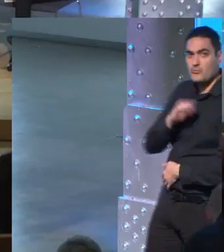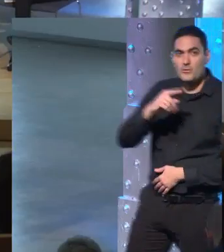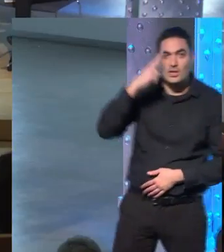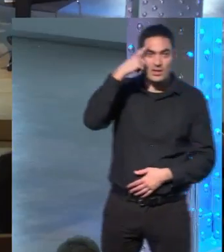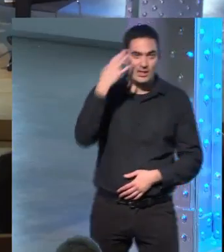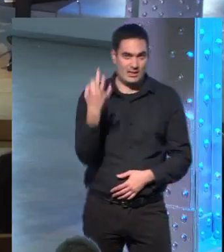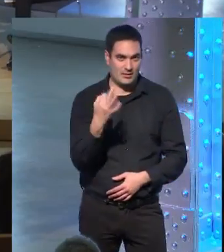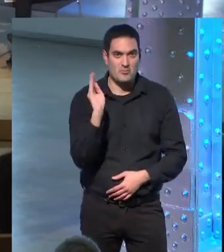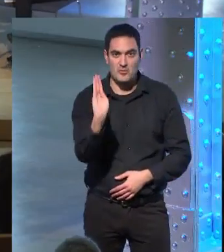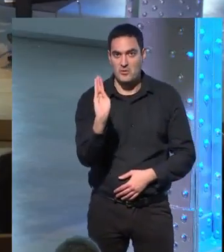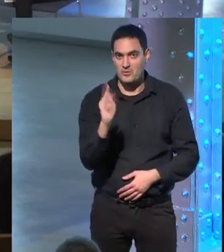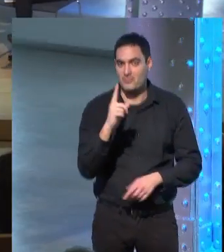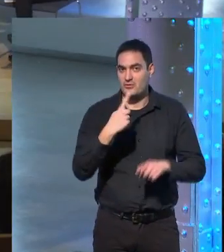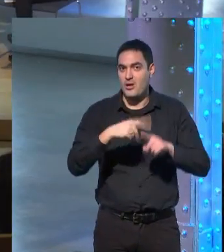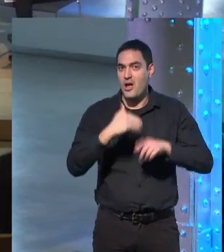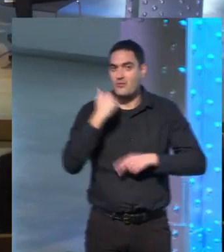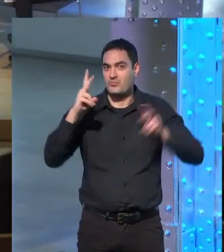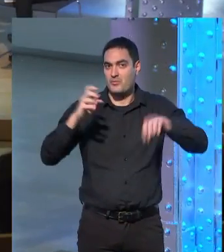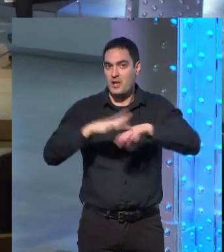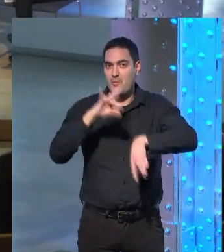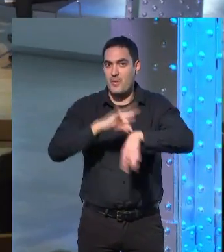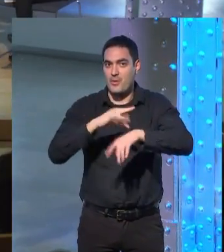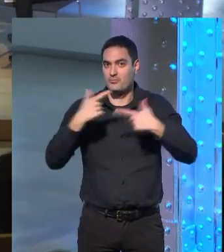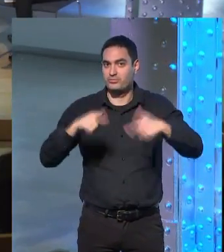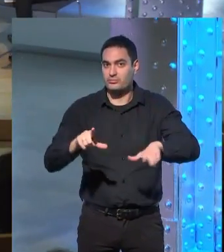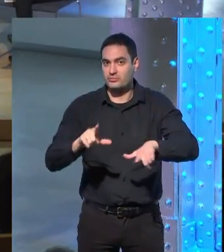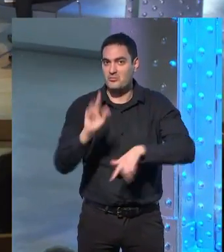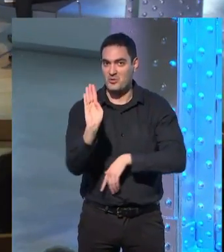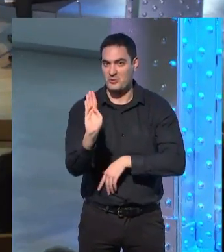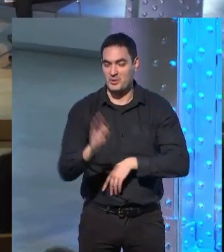entre comillas, para la medicina